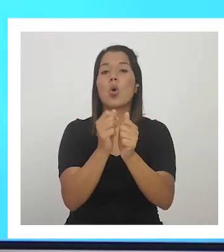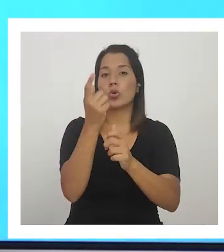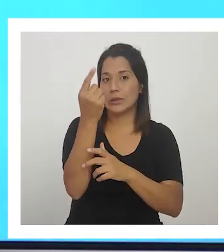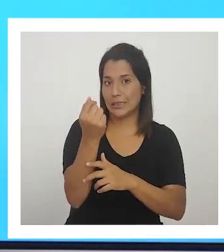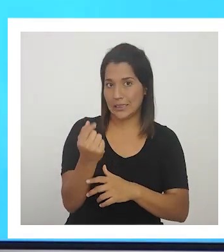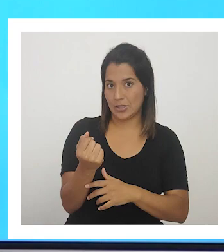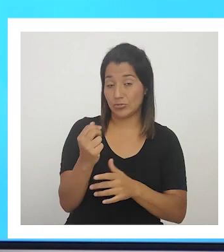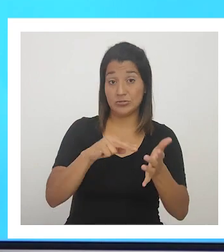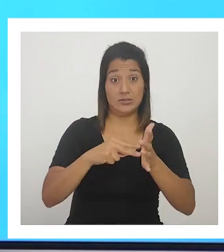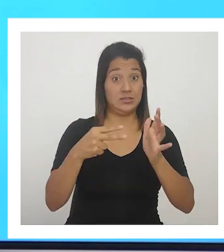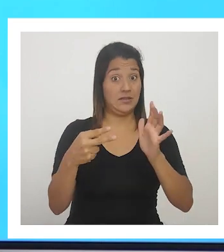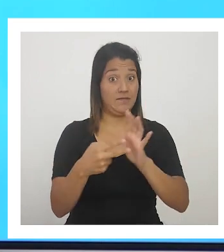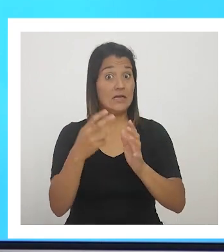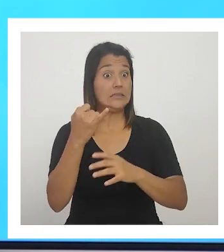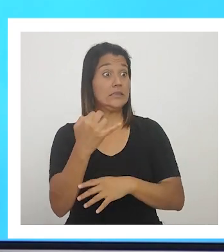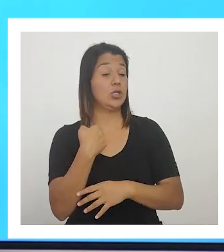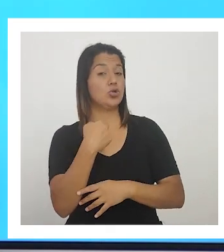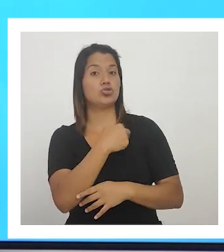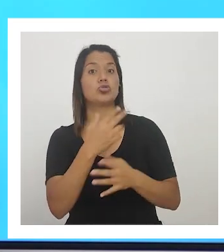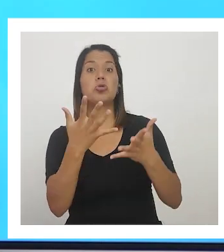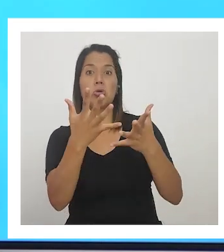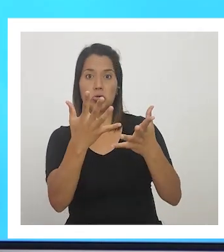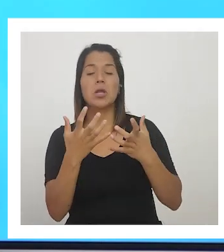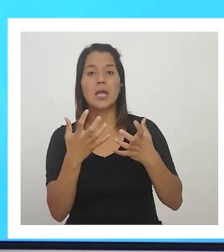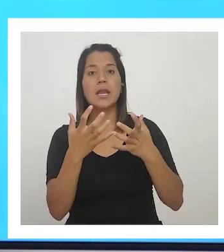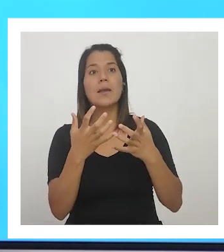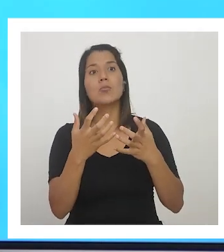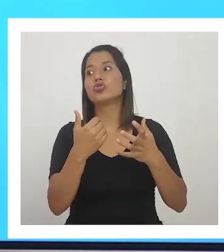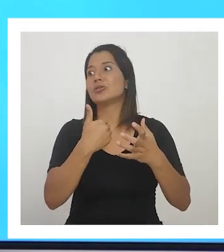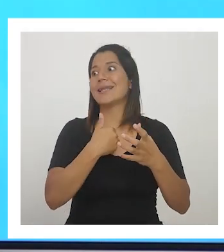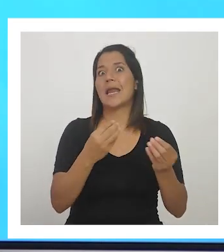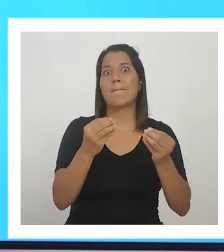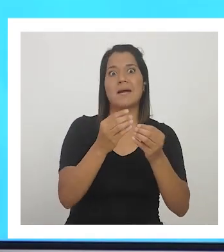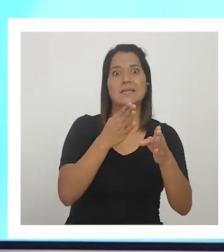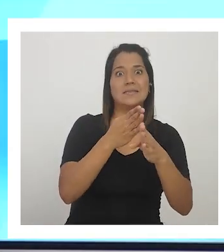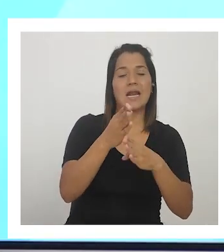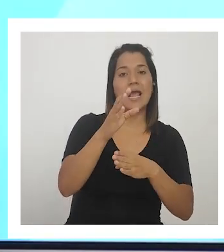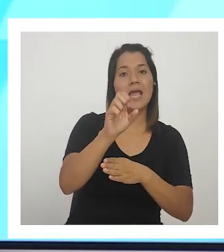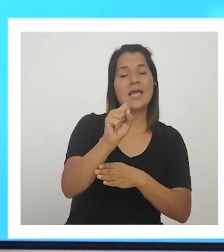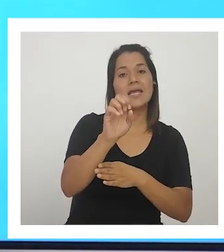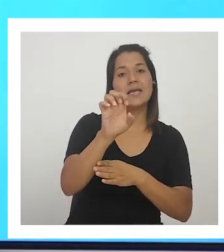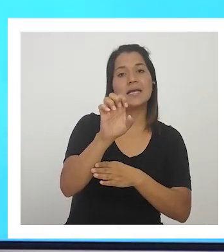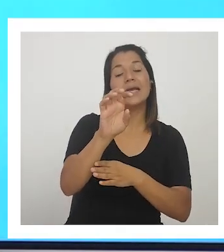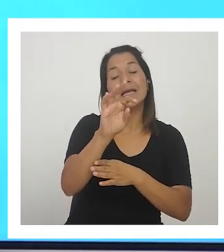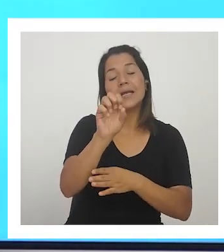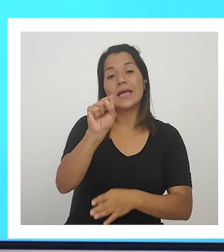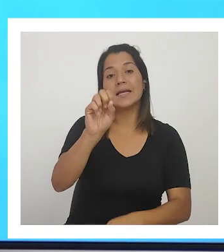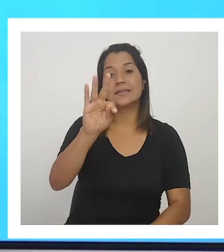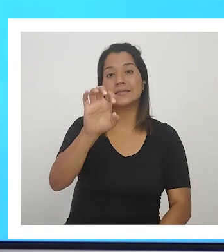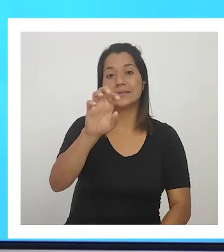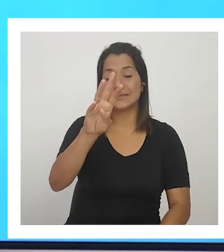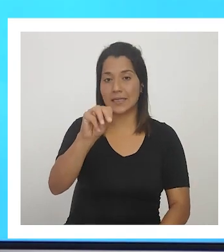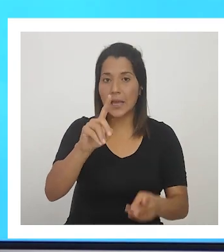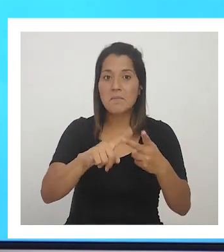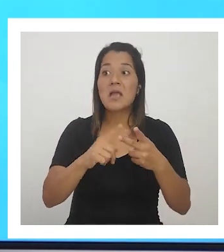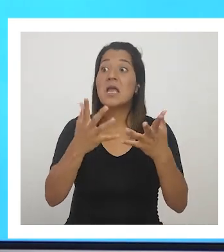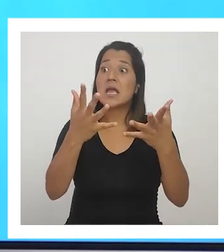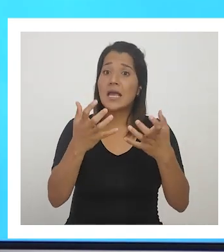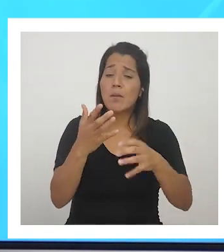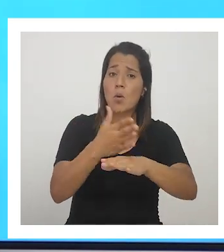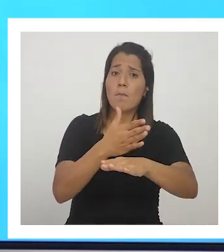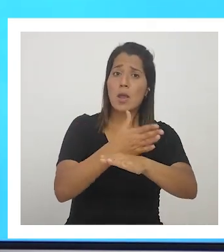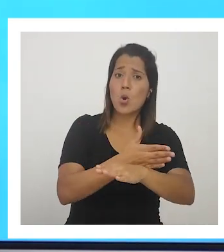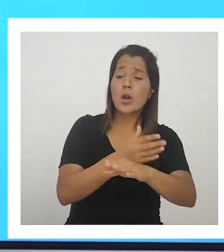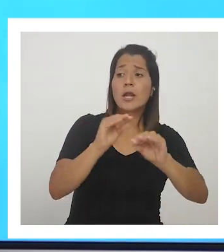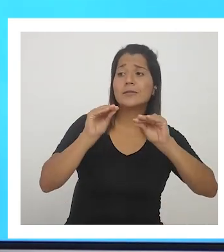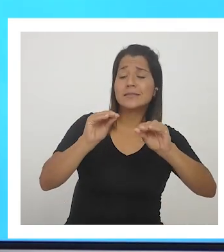nosotros queríamos aumentar carreras STEM, si queremos mejorar el bilingüismo, si queremos mejorar la acreditación y la